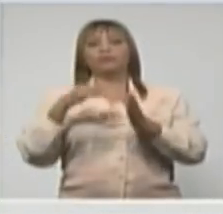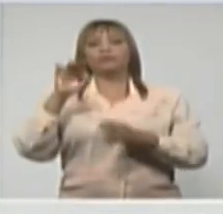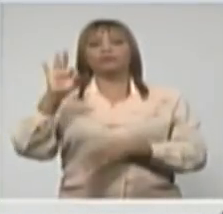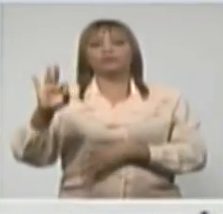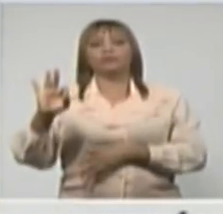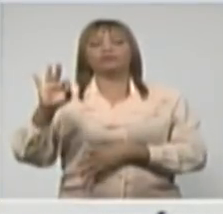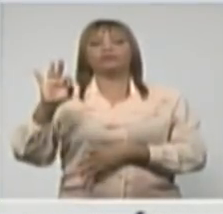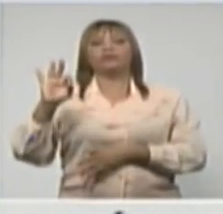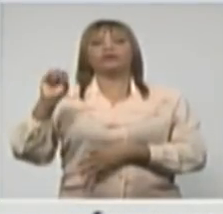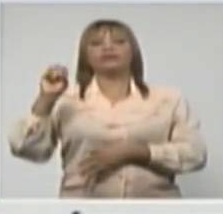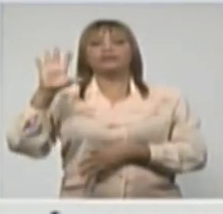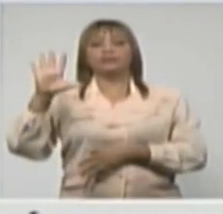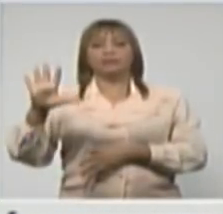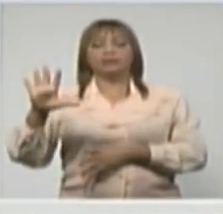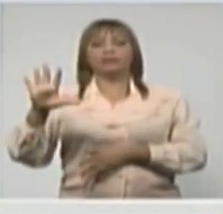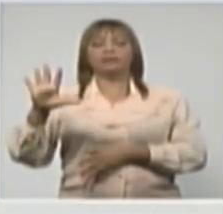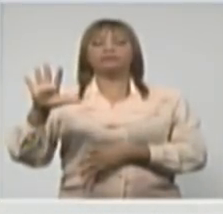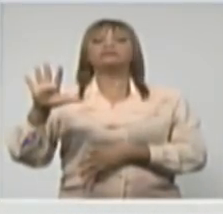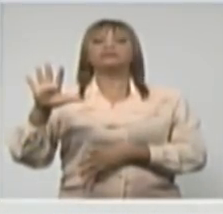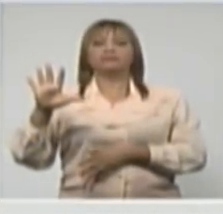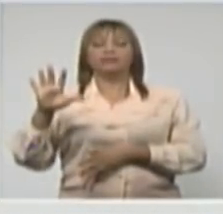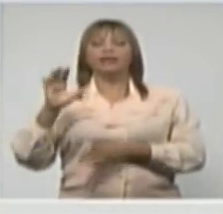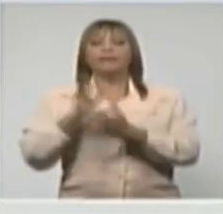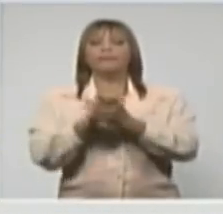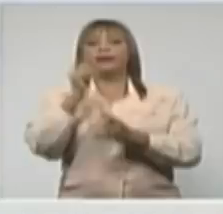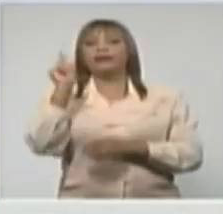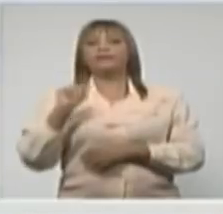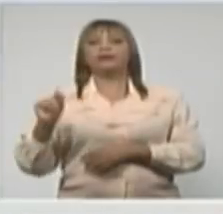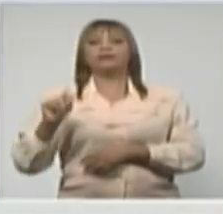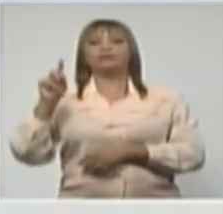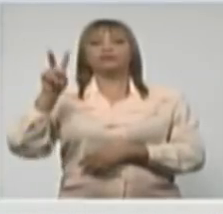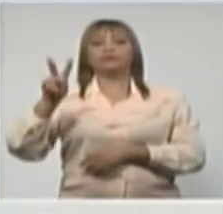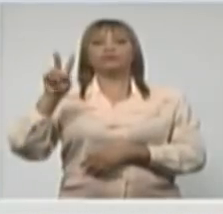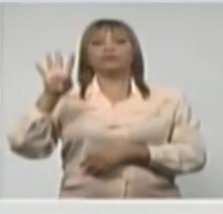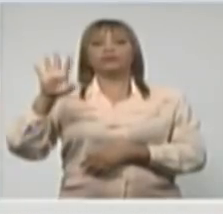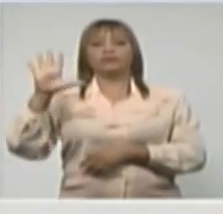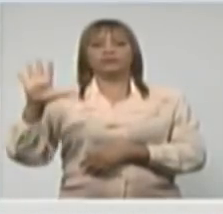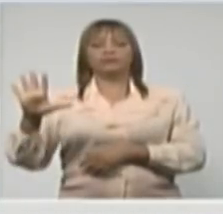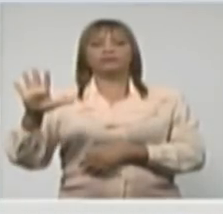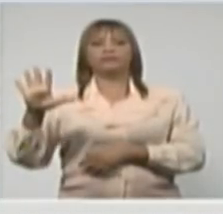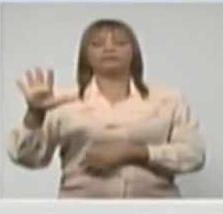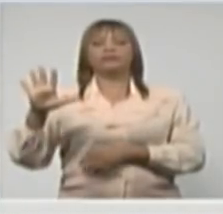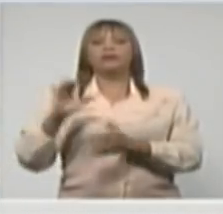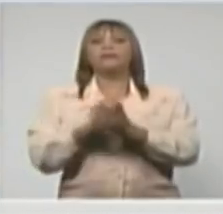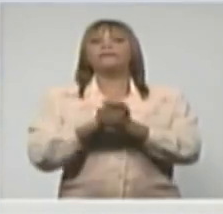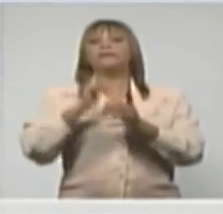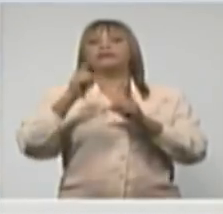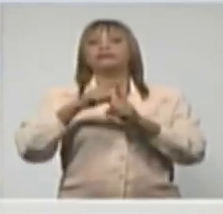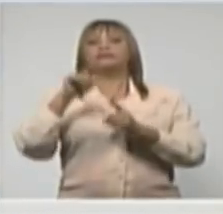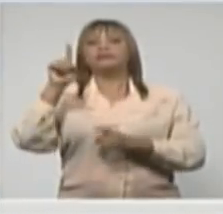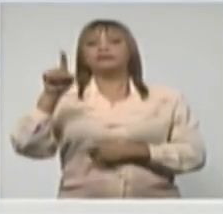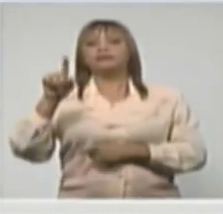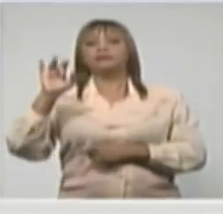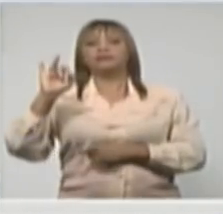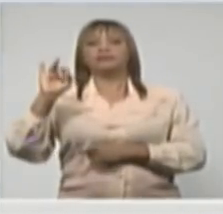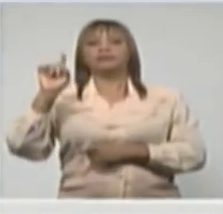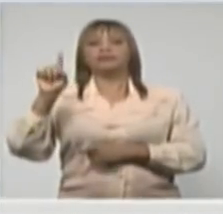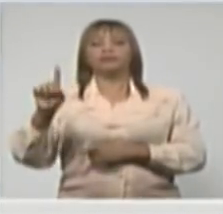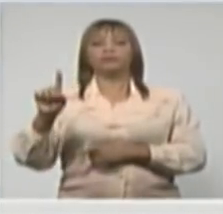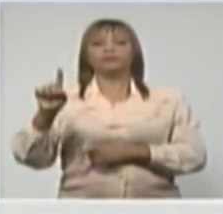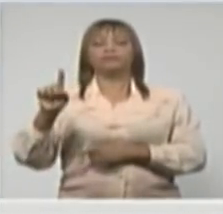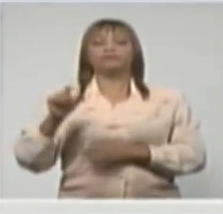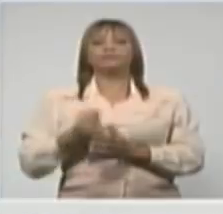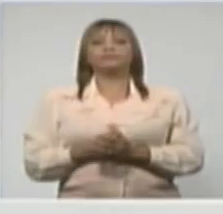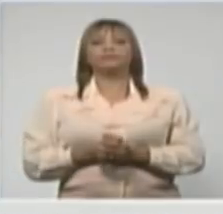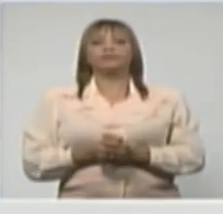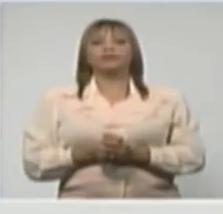4.805 muestras, de Mayabeque 245, de Matanzas 161, de